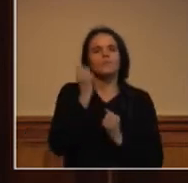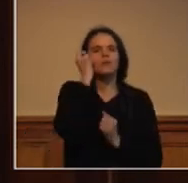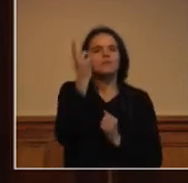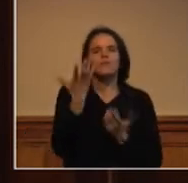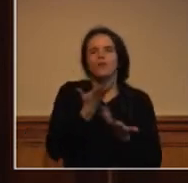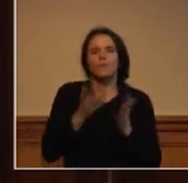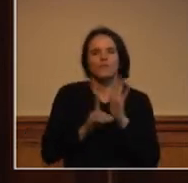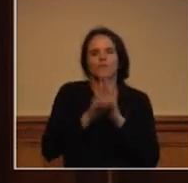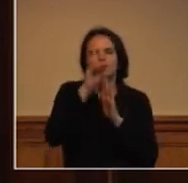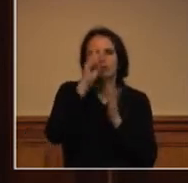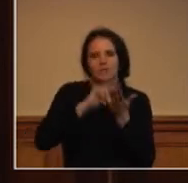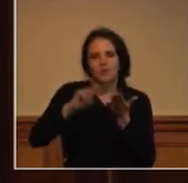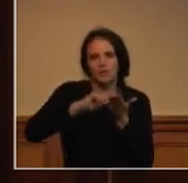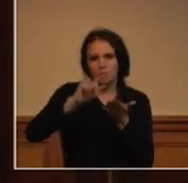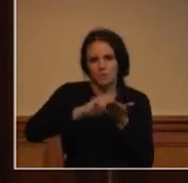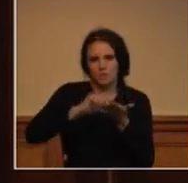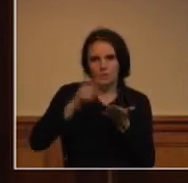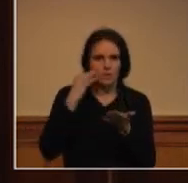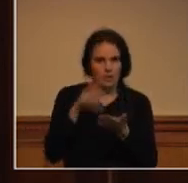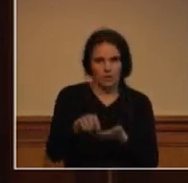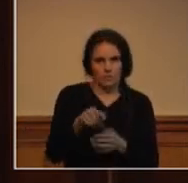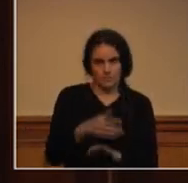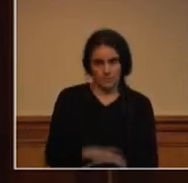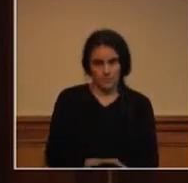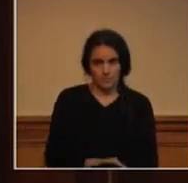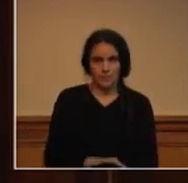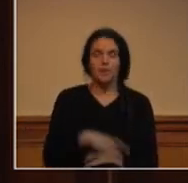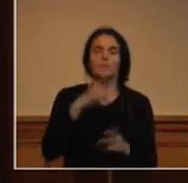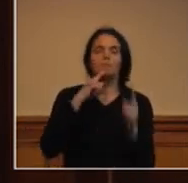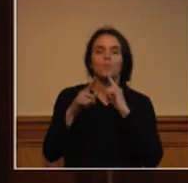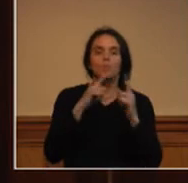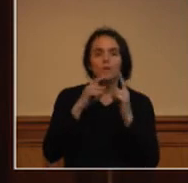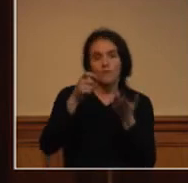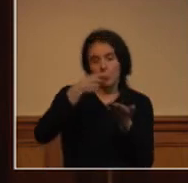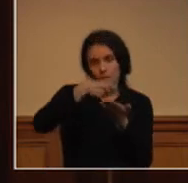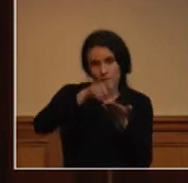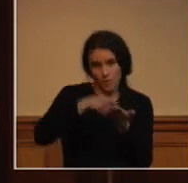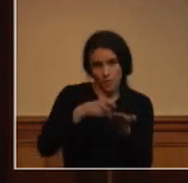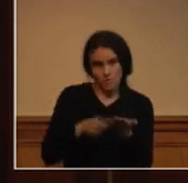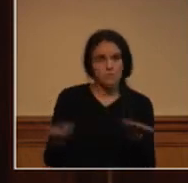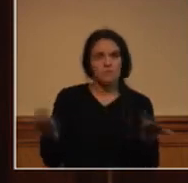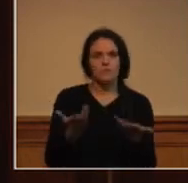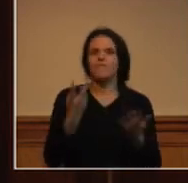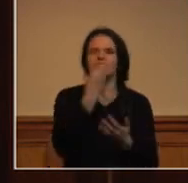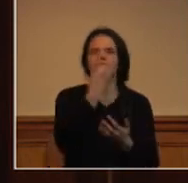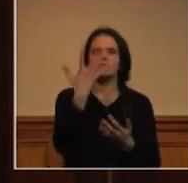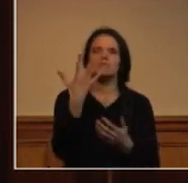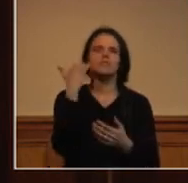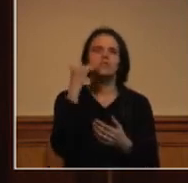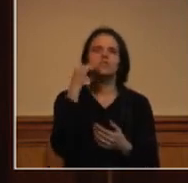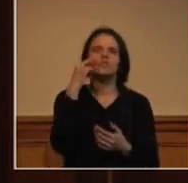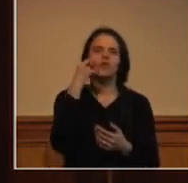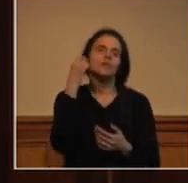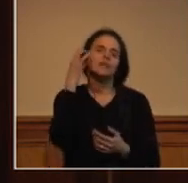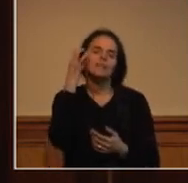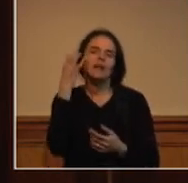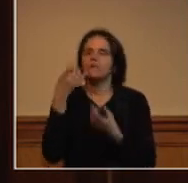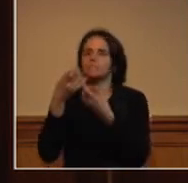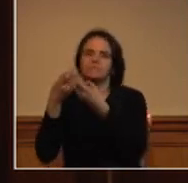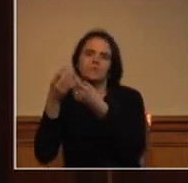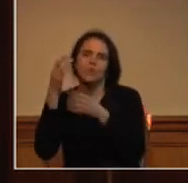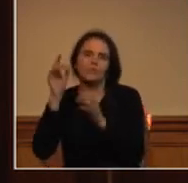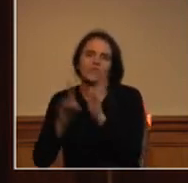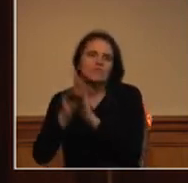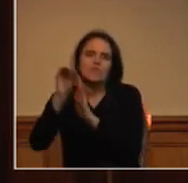desarrollo lector. Estas pruebas se testearon con 25 niñas y niñas con desarrollo típico y una